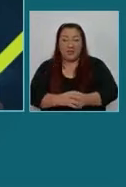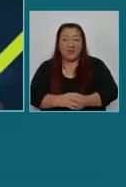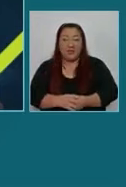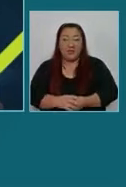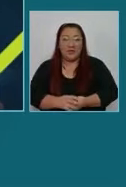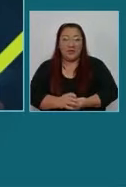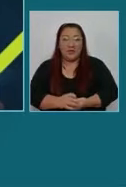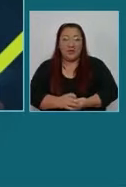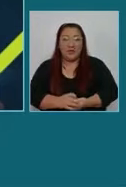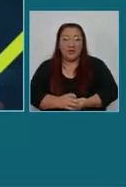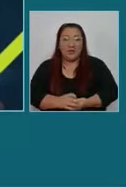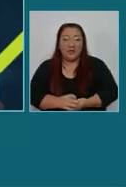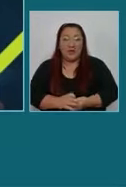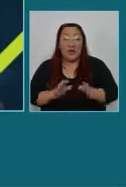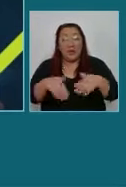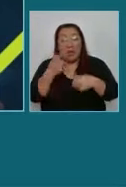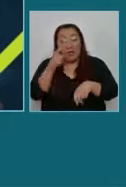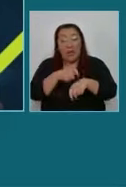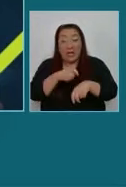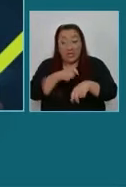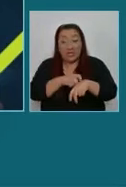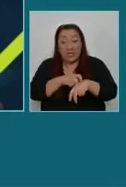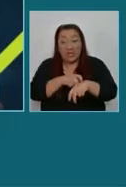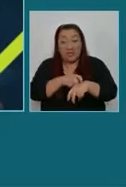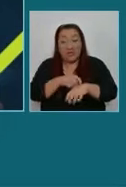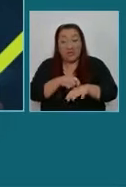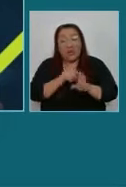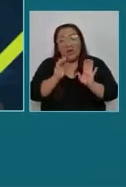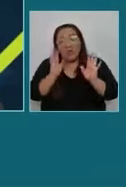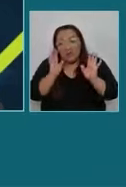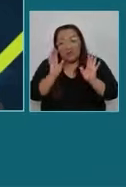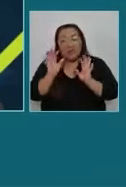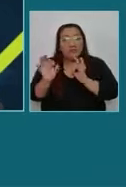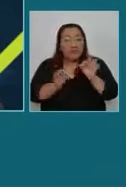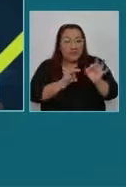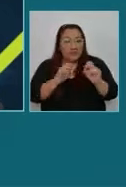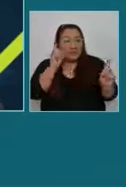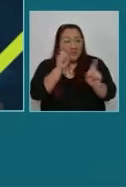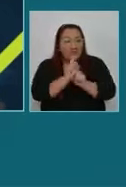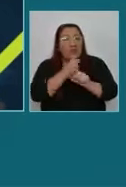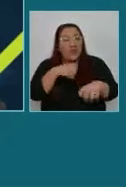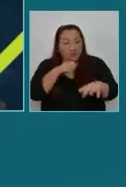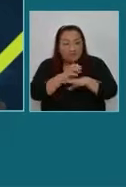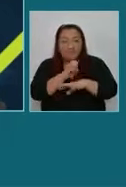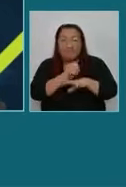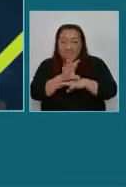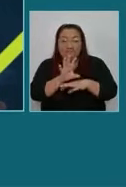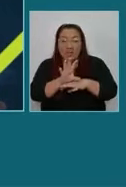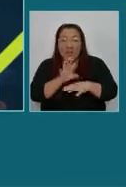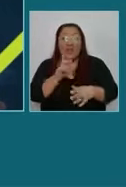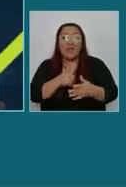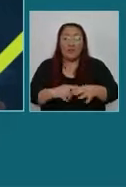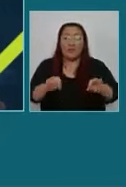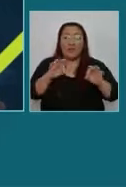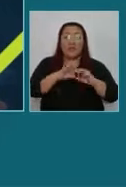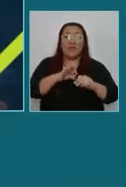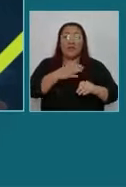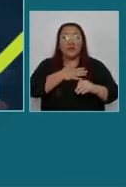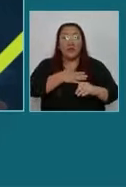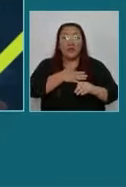temas estratégicos. Quizá por el tiempo, voy a ir de frente a la recomendación, es que